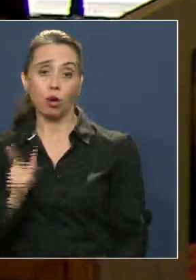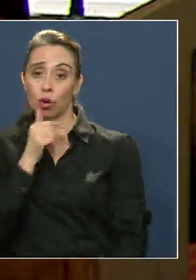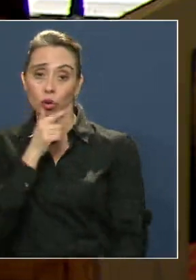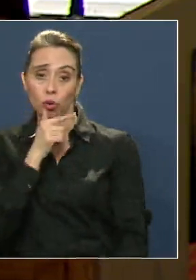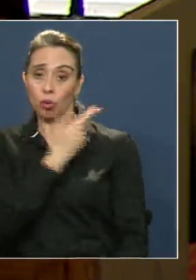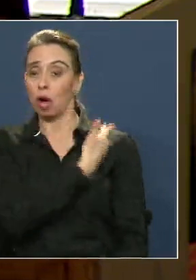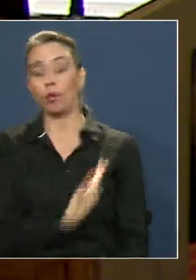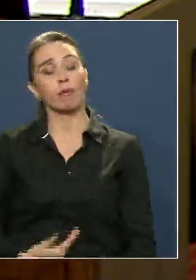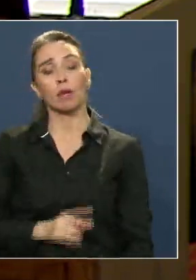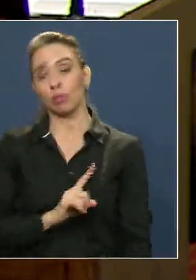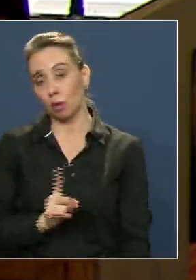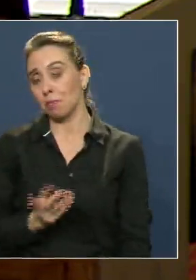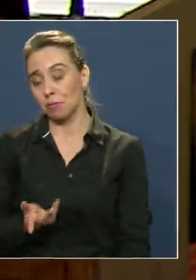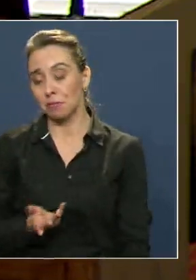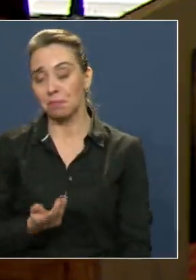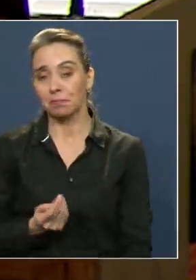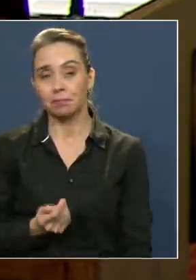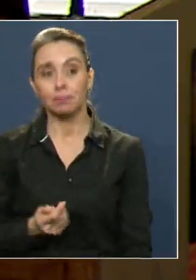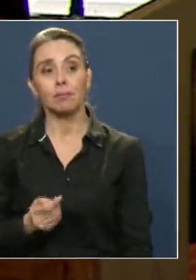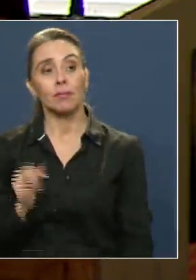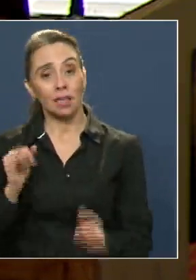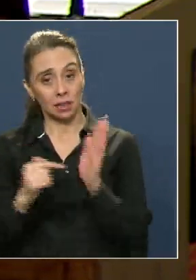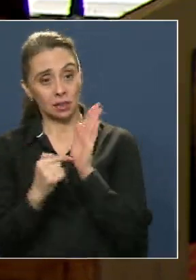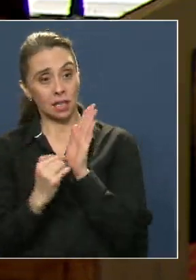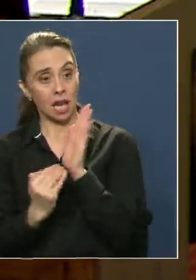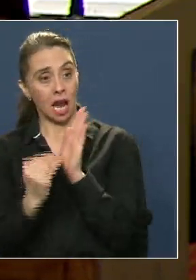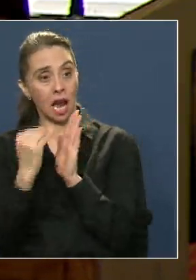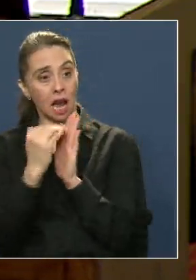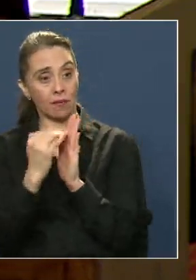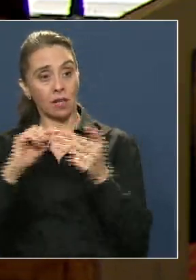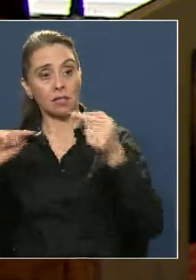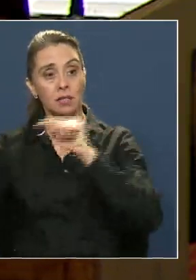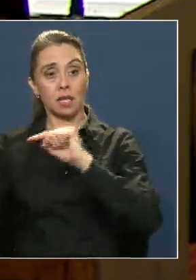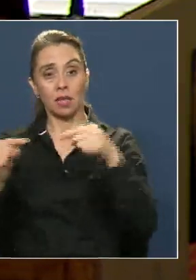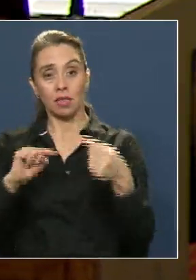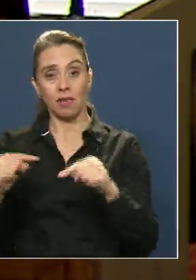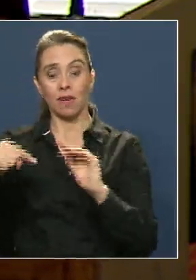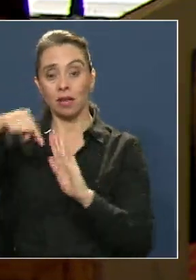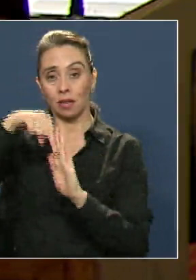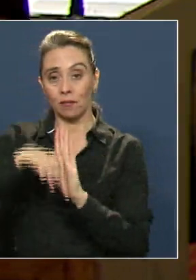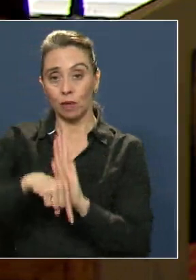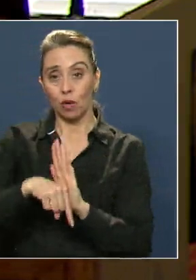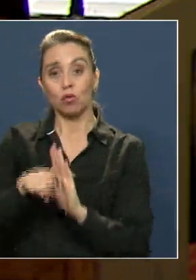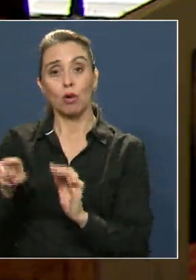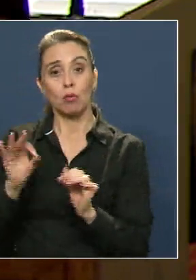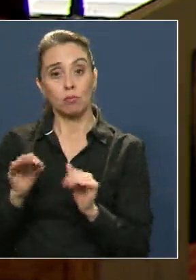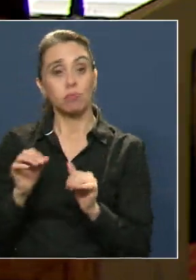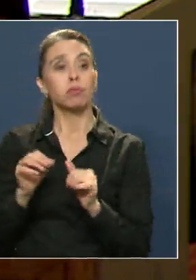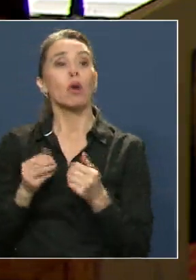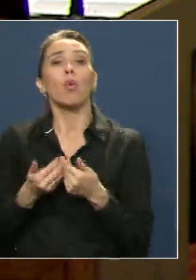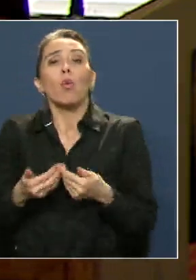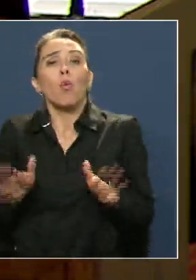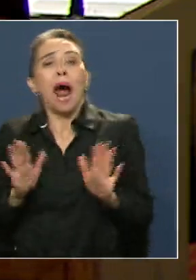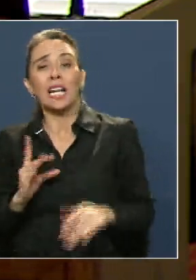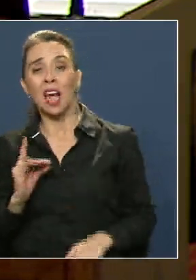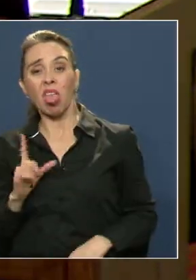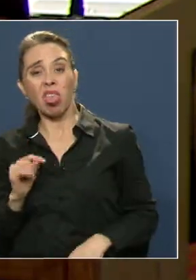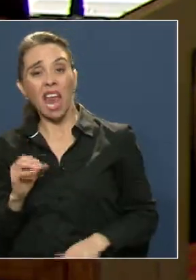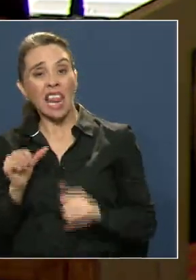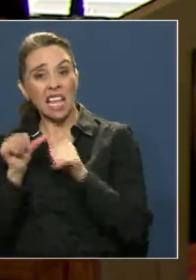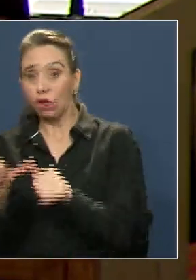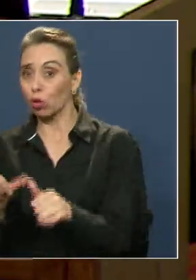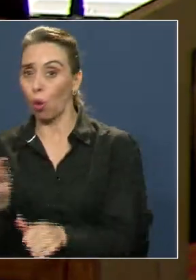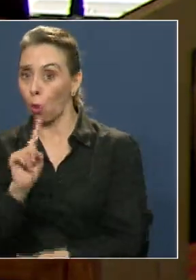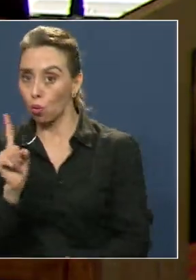el Ejecutivo. Y yo creo que es un avance porque establece un debate bien de fondo. O sea, aquí hay un delito que no es cualquier delito. Es un